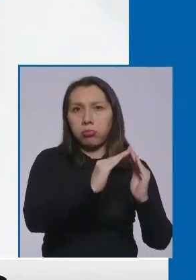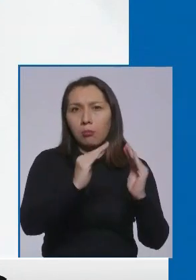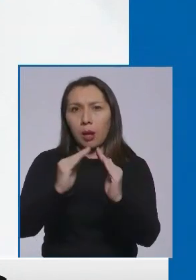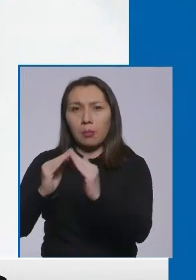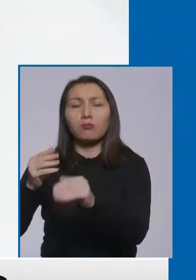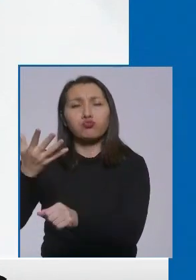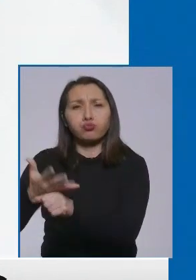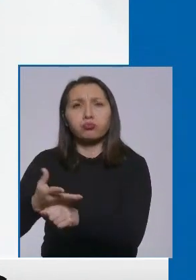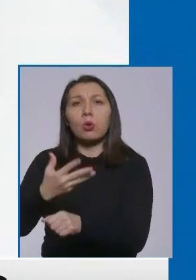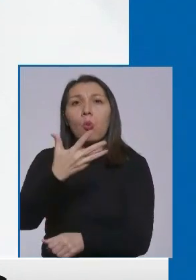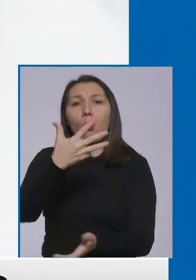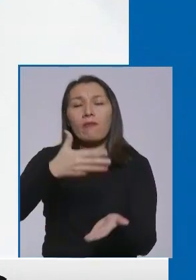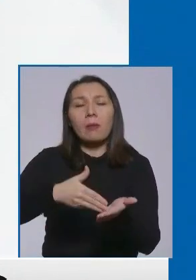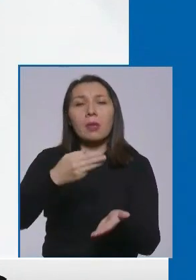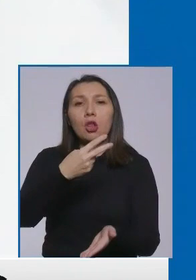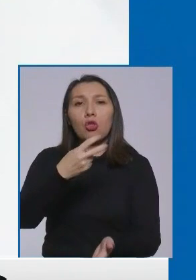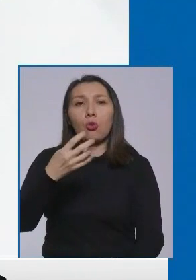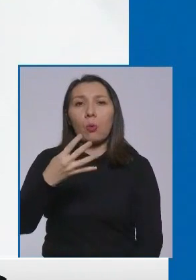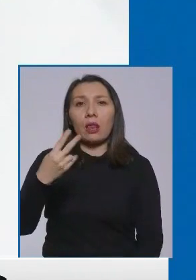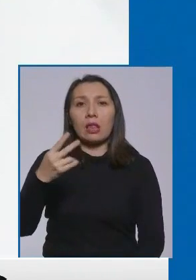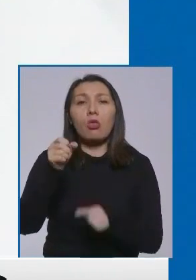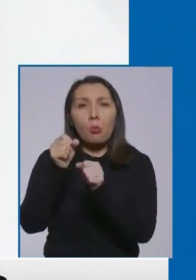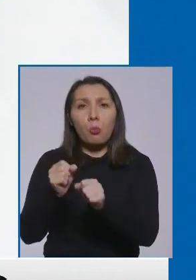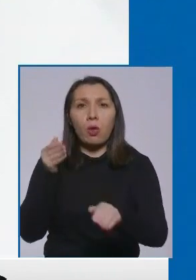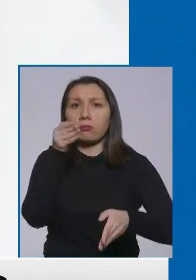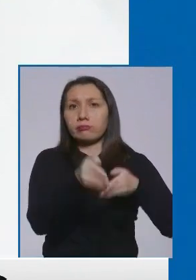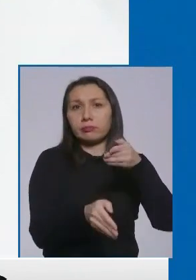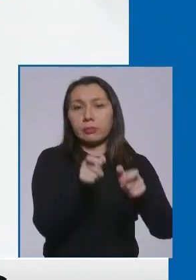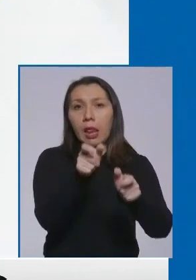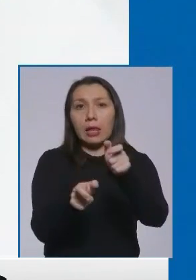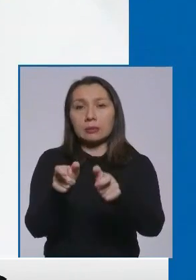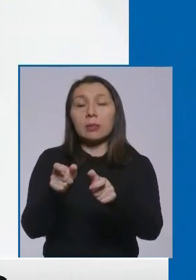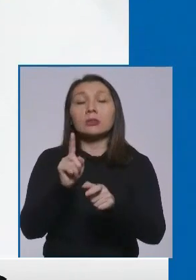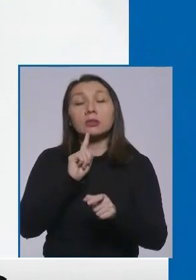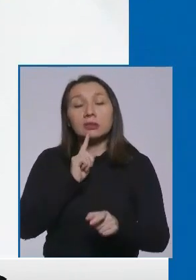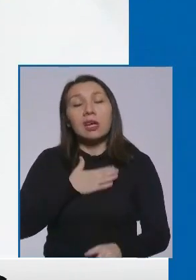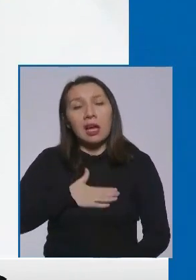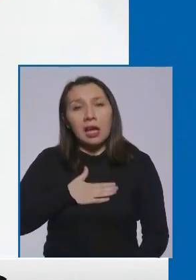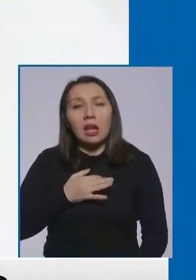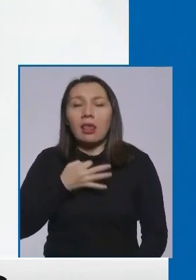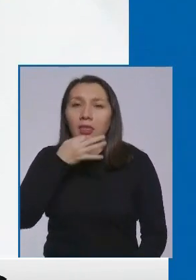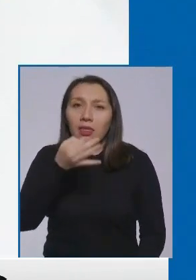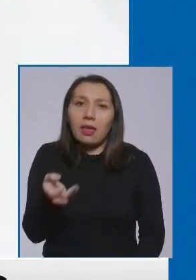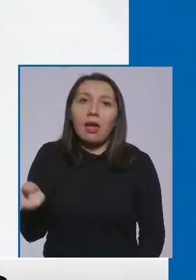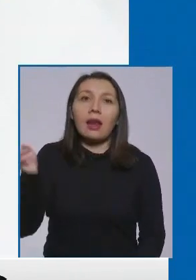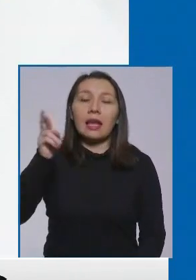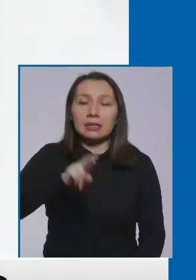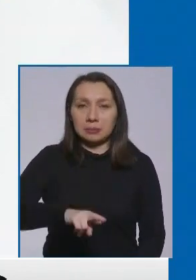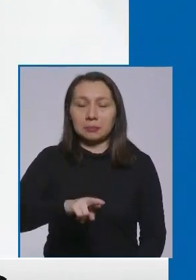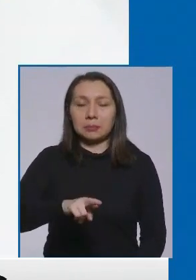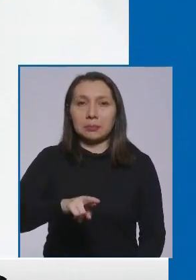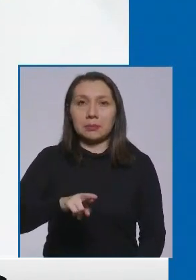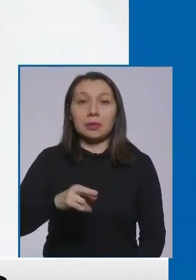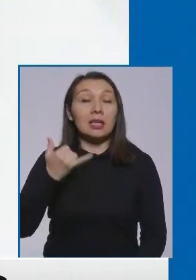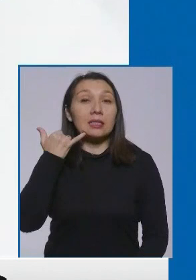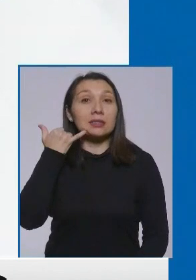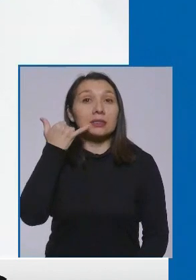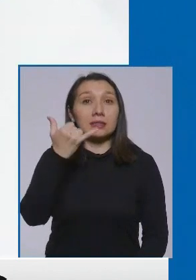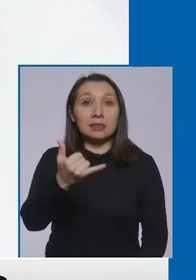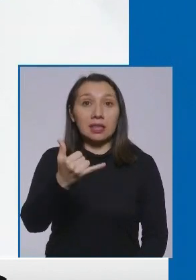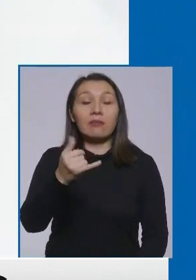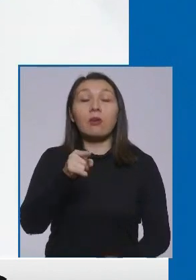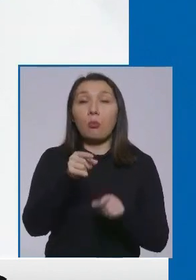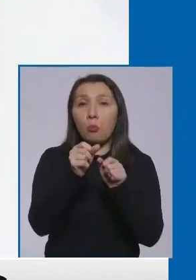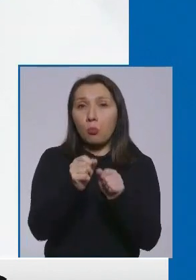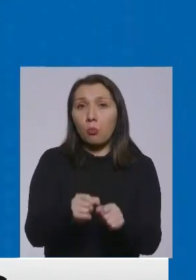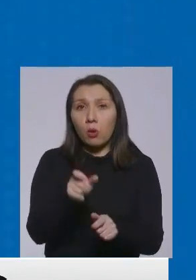con 9 mil 242 cupos para personas quiero reiterar el teléfono el call center